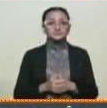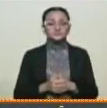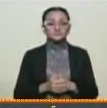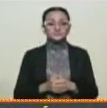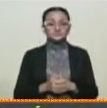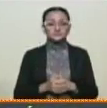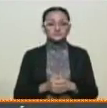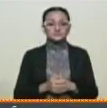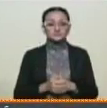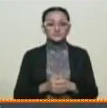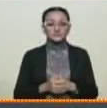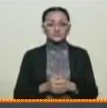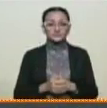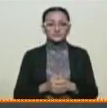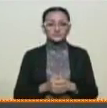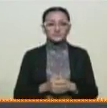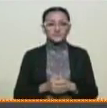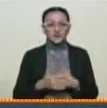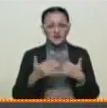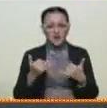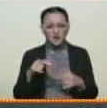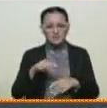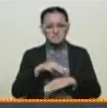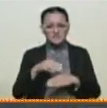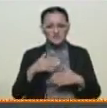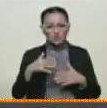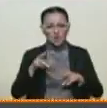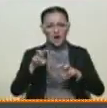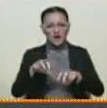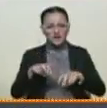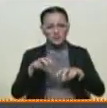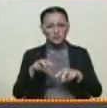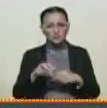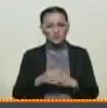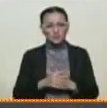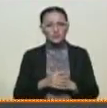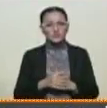agrícola. Aquí está con nosotros el ministro de Agricultura,